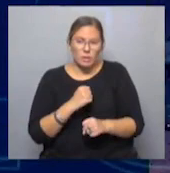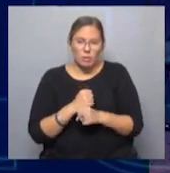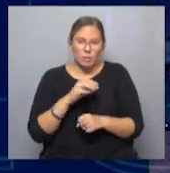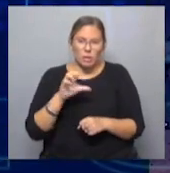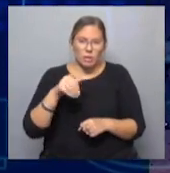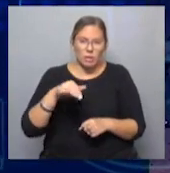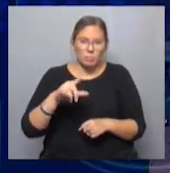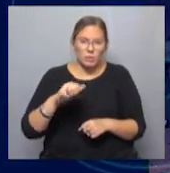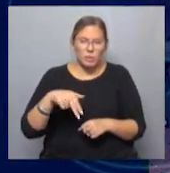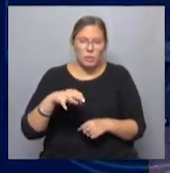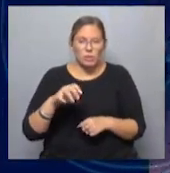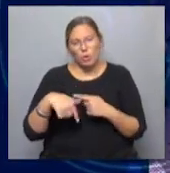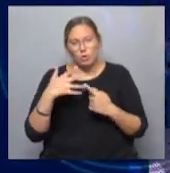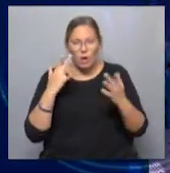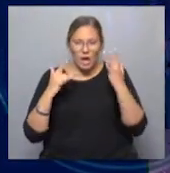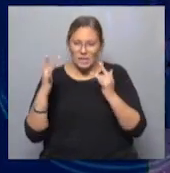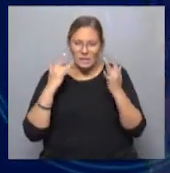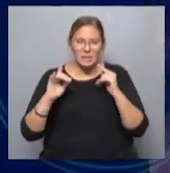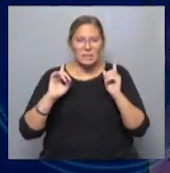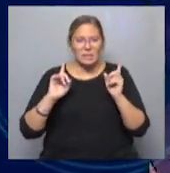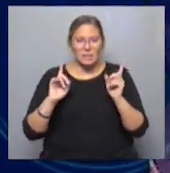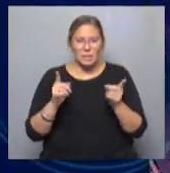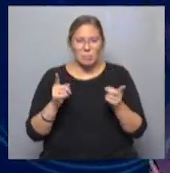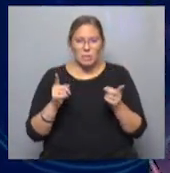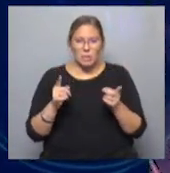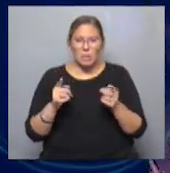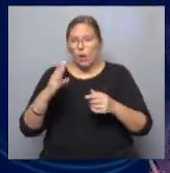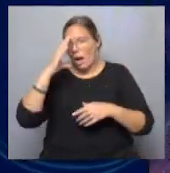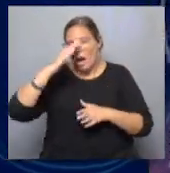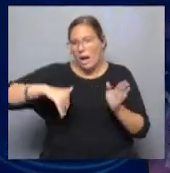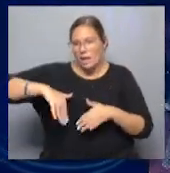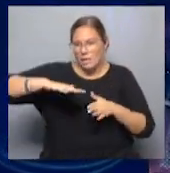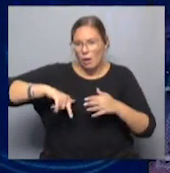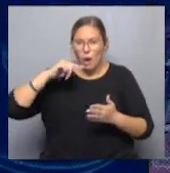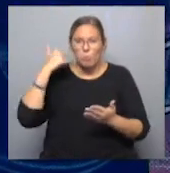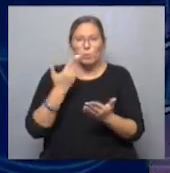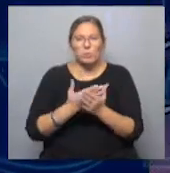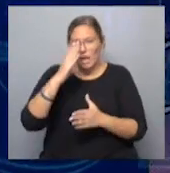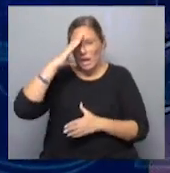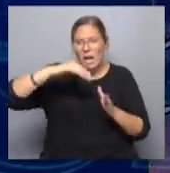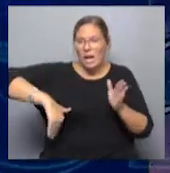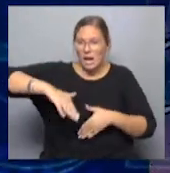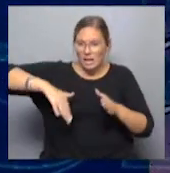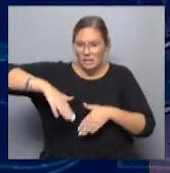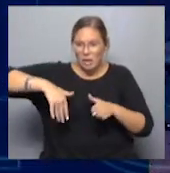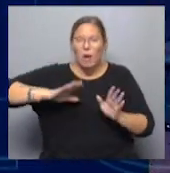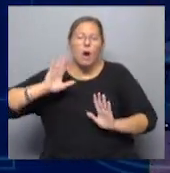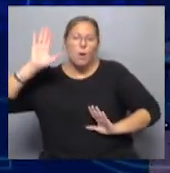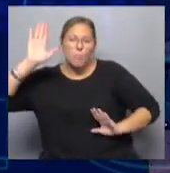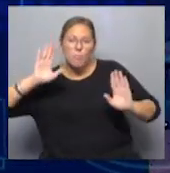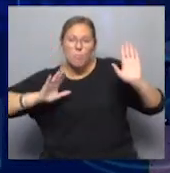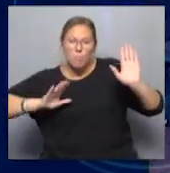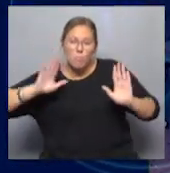Emiliano, el Zurdo y muchos otros artistas, con el carnaval y con la propuesta del carnaval, de la murga